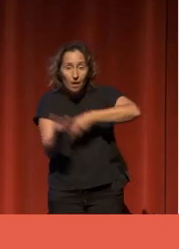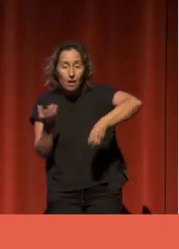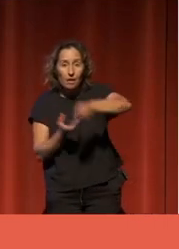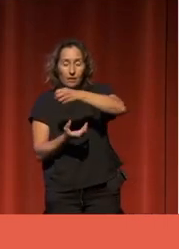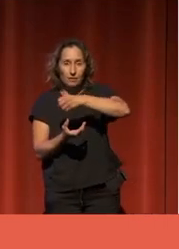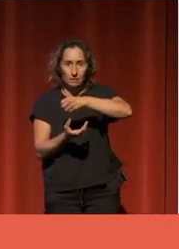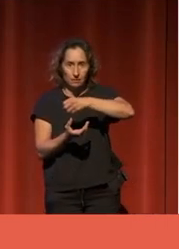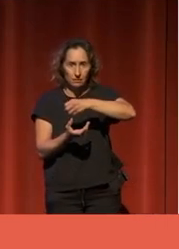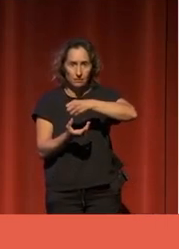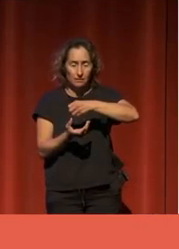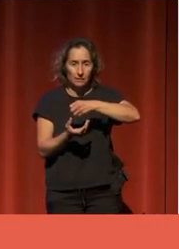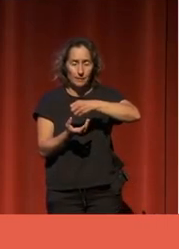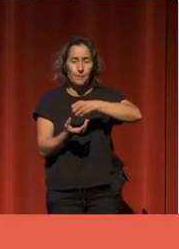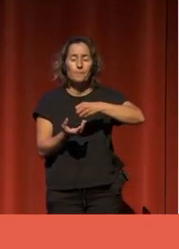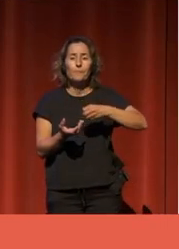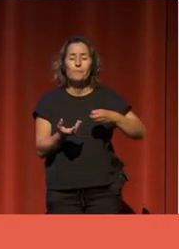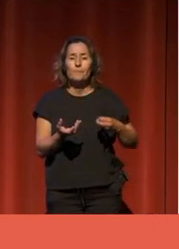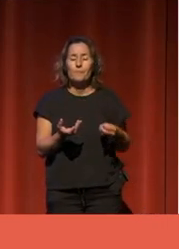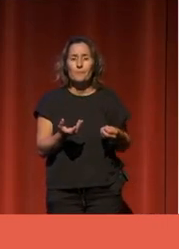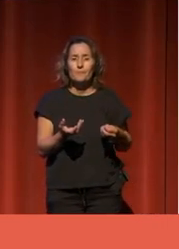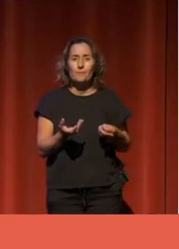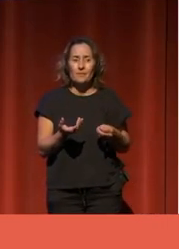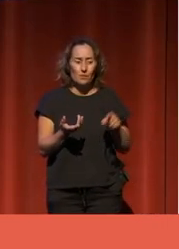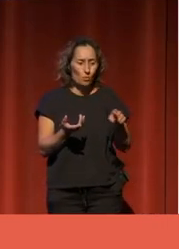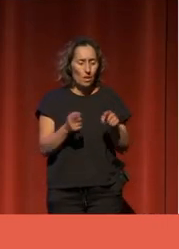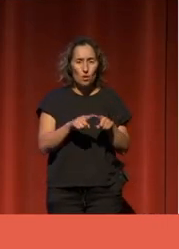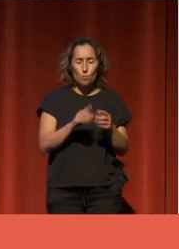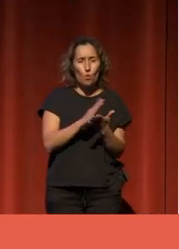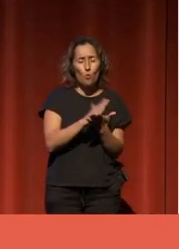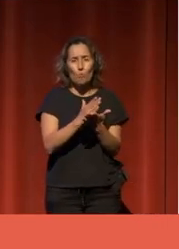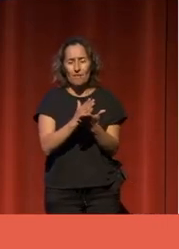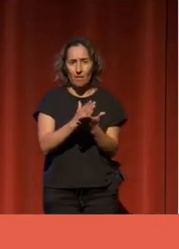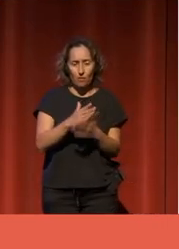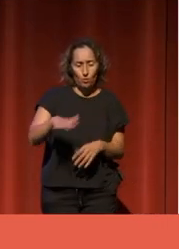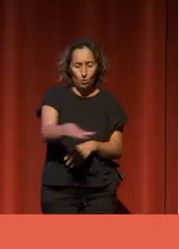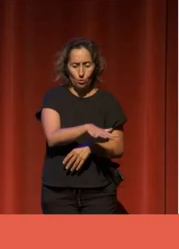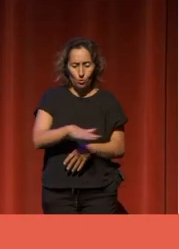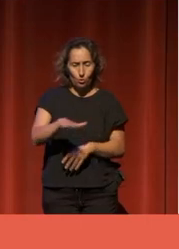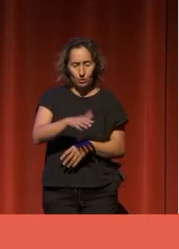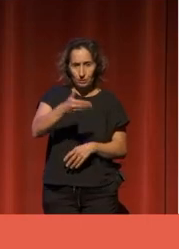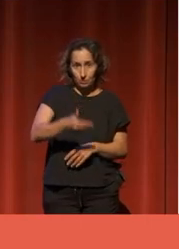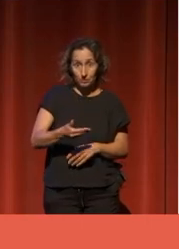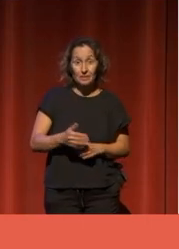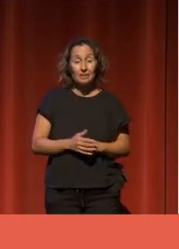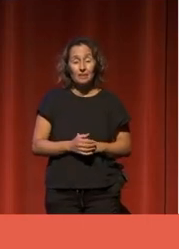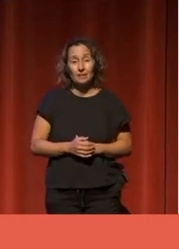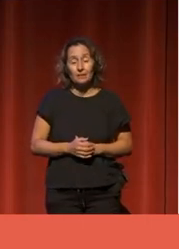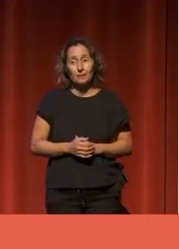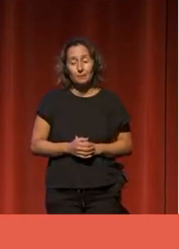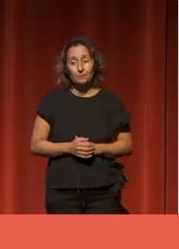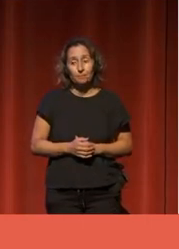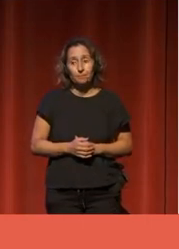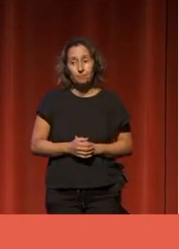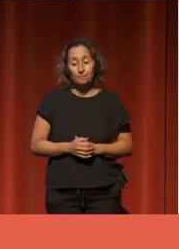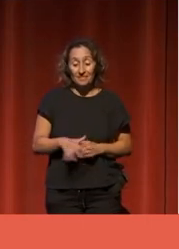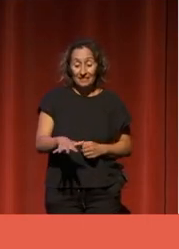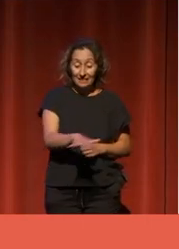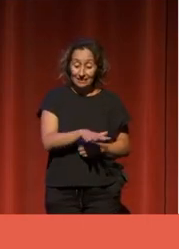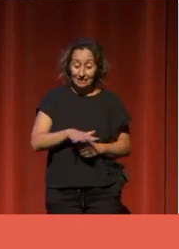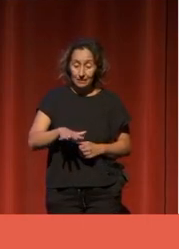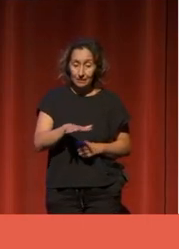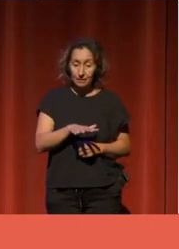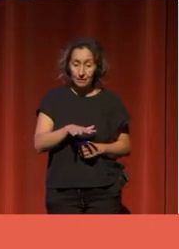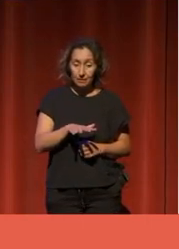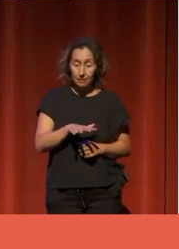mediadores de la de la de la comunidad somos espacios en los que